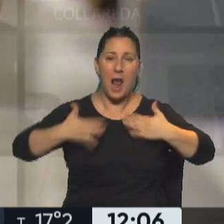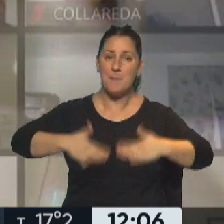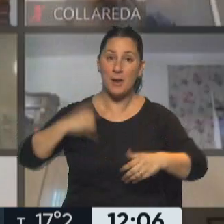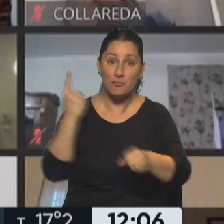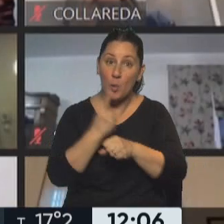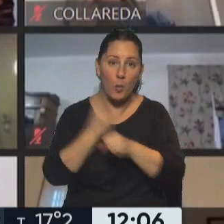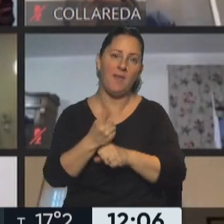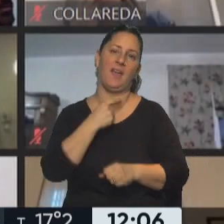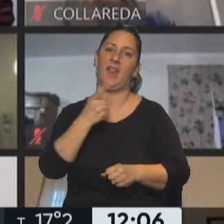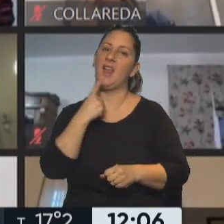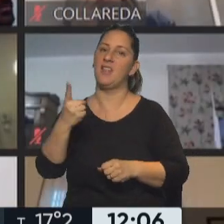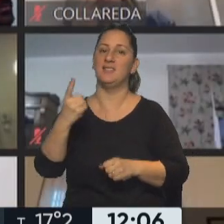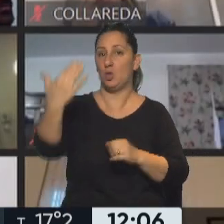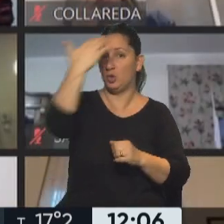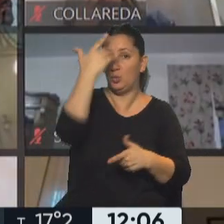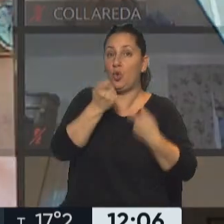el rol que le asigna la constitución